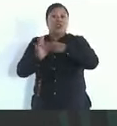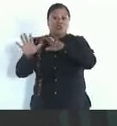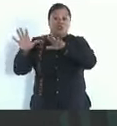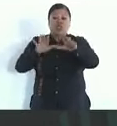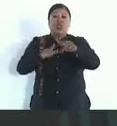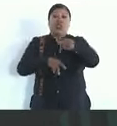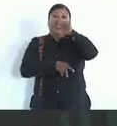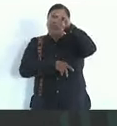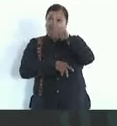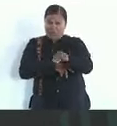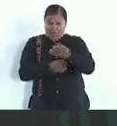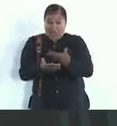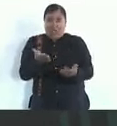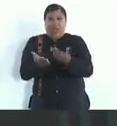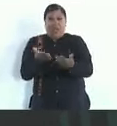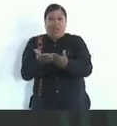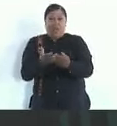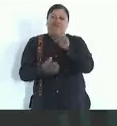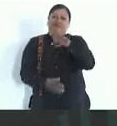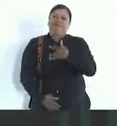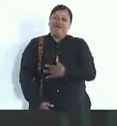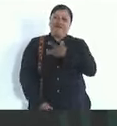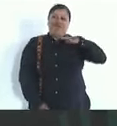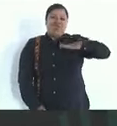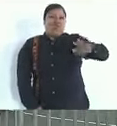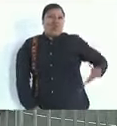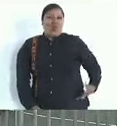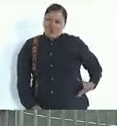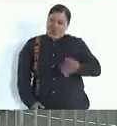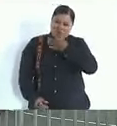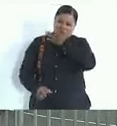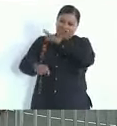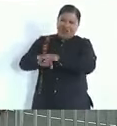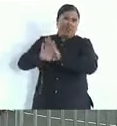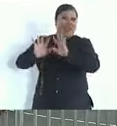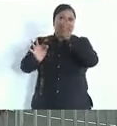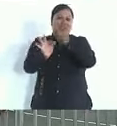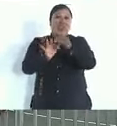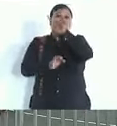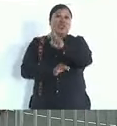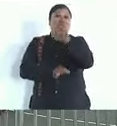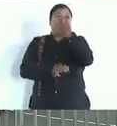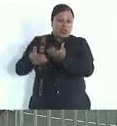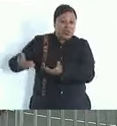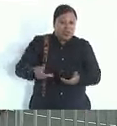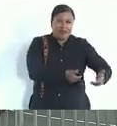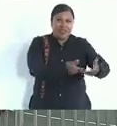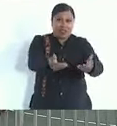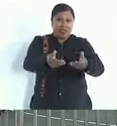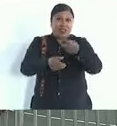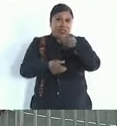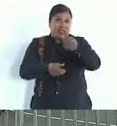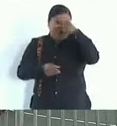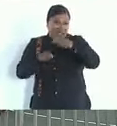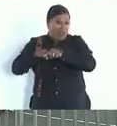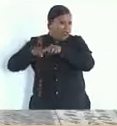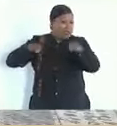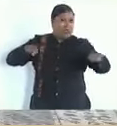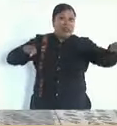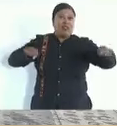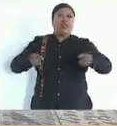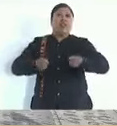kilómetros. Hoy me enorgullece decirle que hemos concluido 204 caminos, los cuales duplican la longitud de la